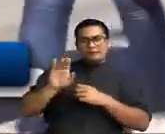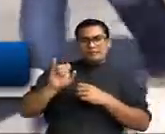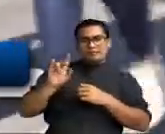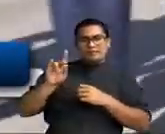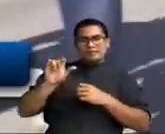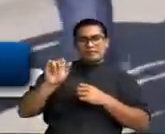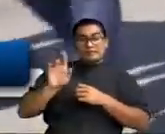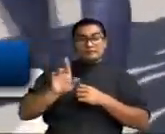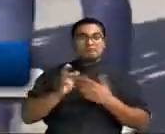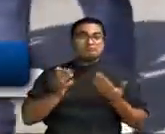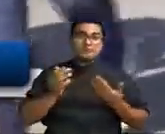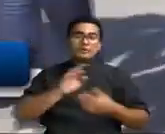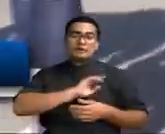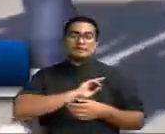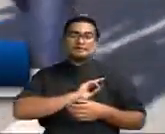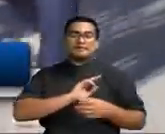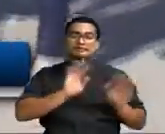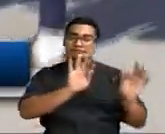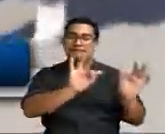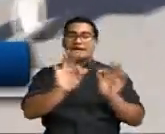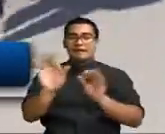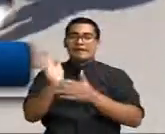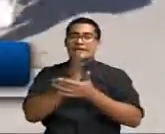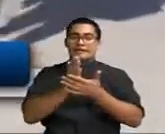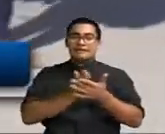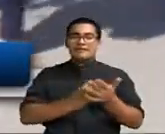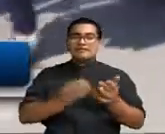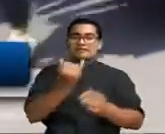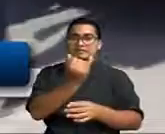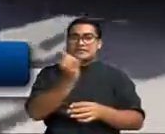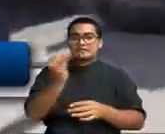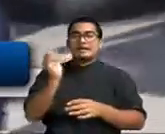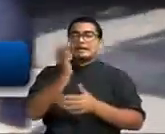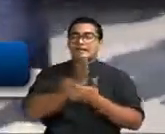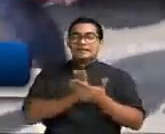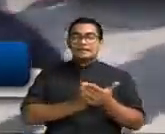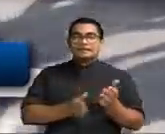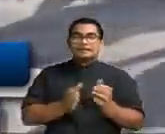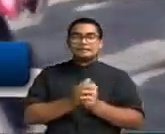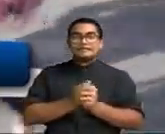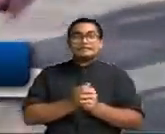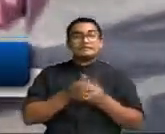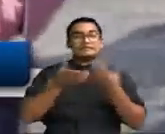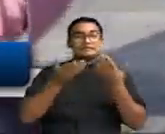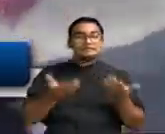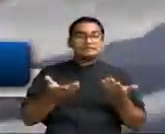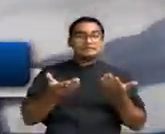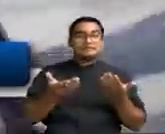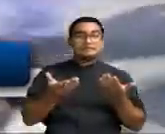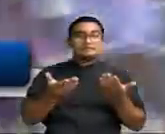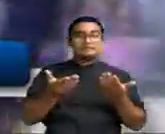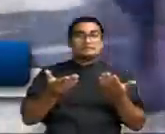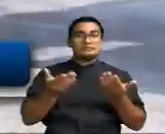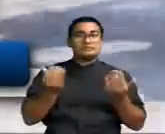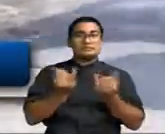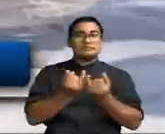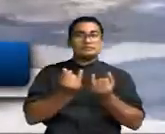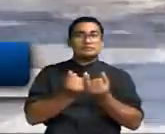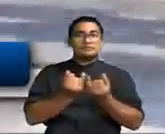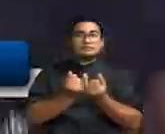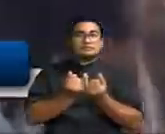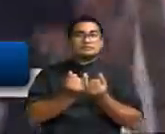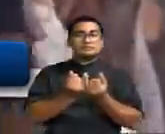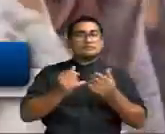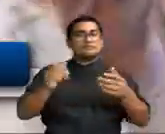futuro, ¿verdad? No todos, algunos sí lo presentarán, otros no. Entonces es una mezcla, es una conglomeración